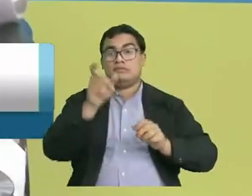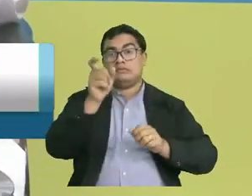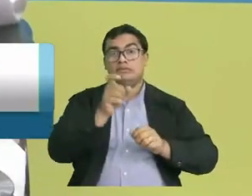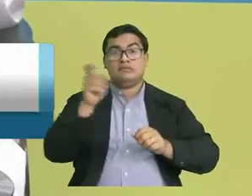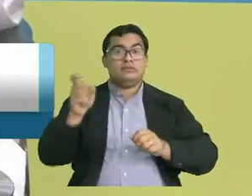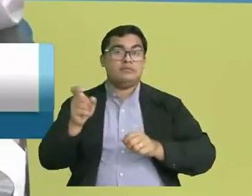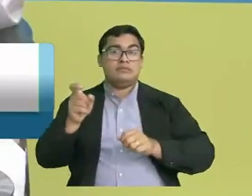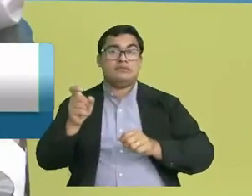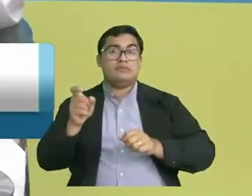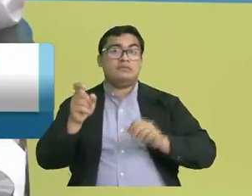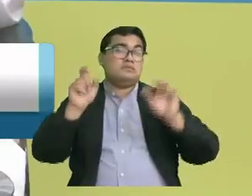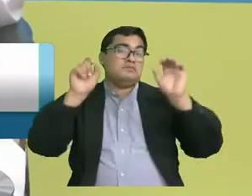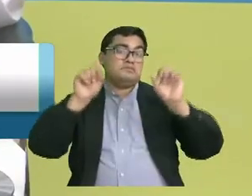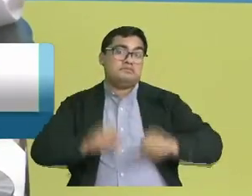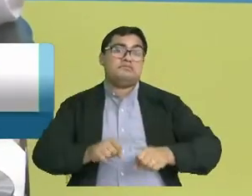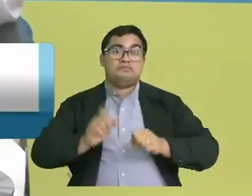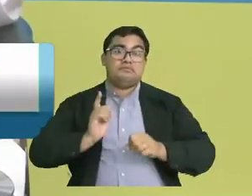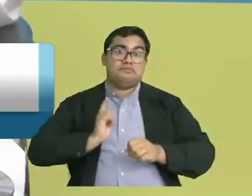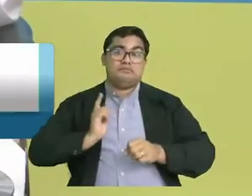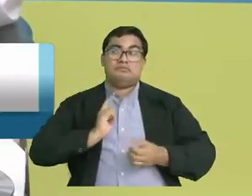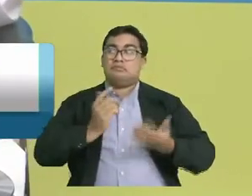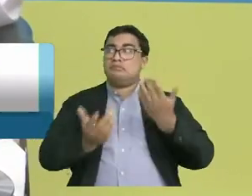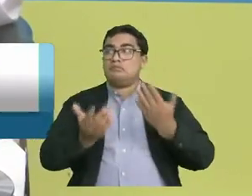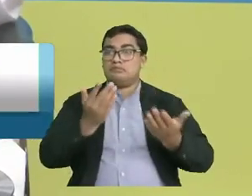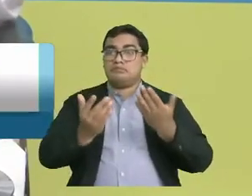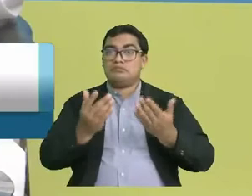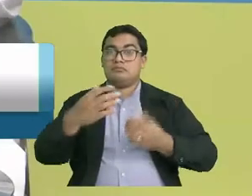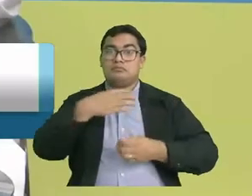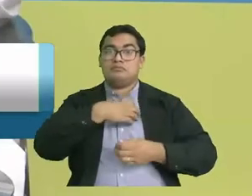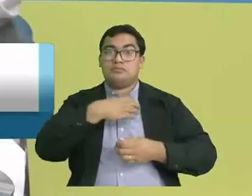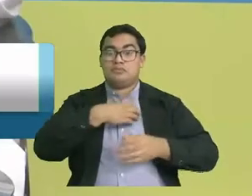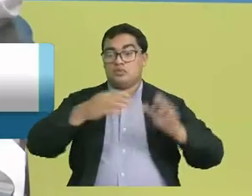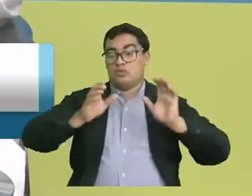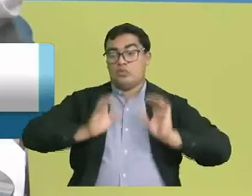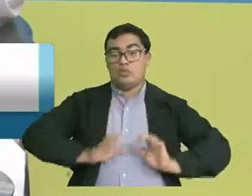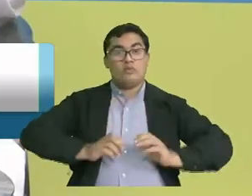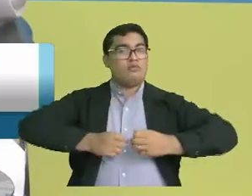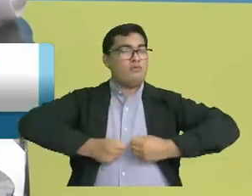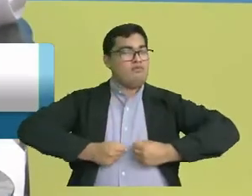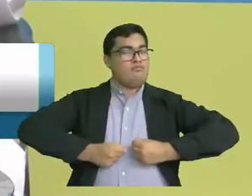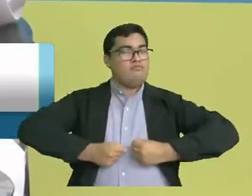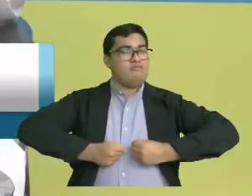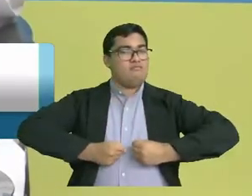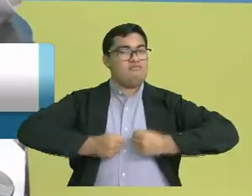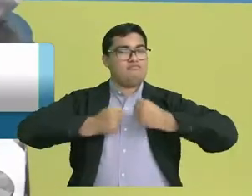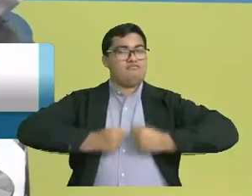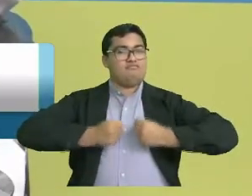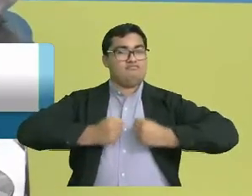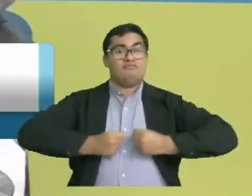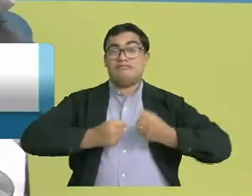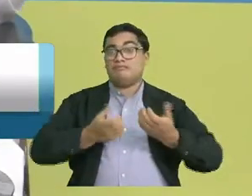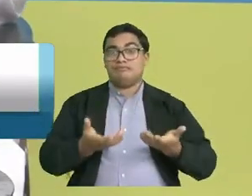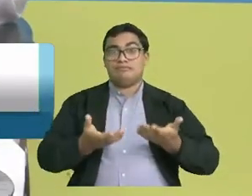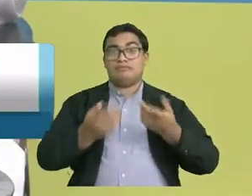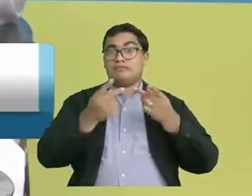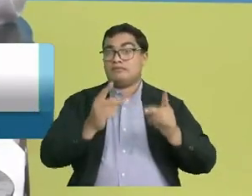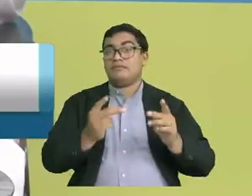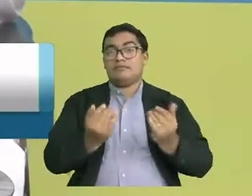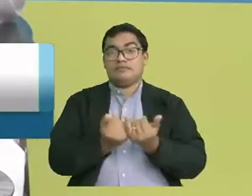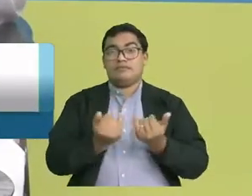XX pueda tener características masculinas. Pero también el Y